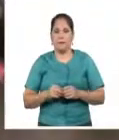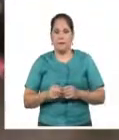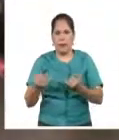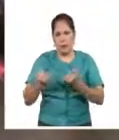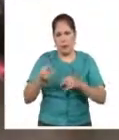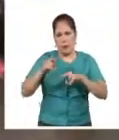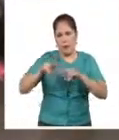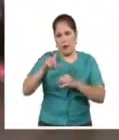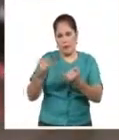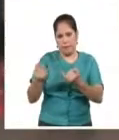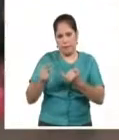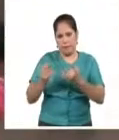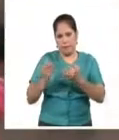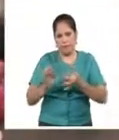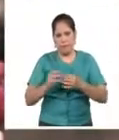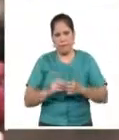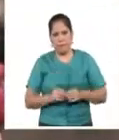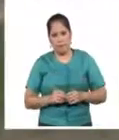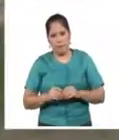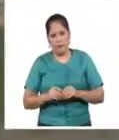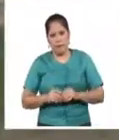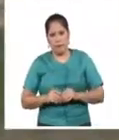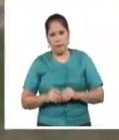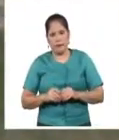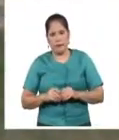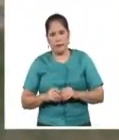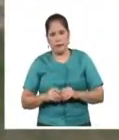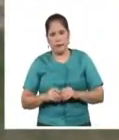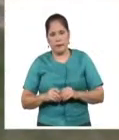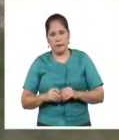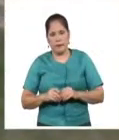Holguín, Ricardo Gual, Sistema Informativo de la Televisión Cubana.